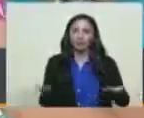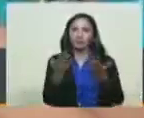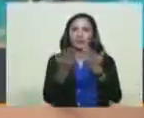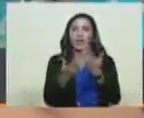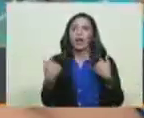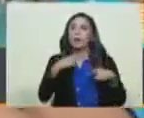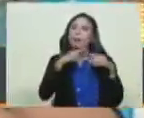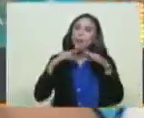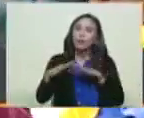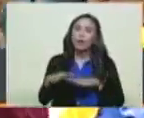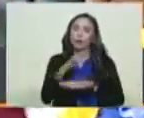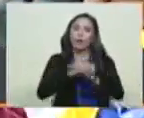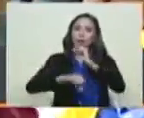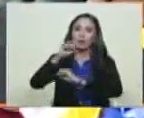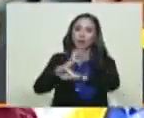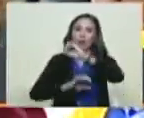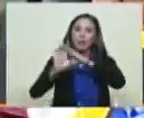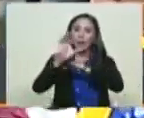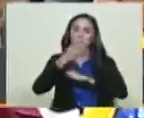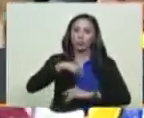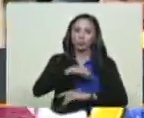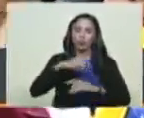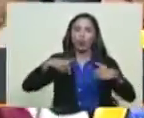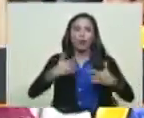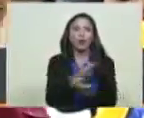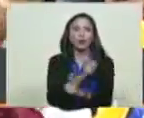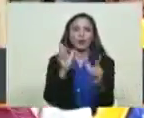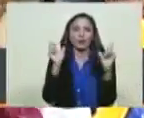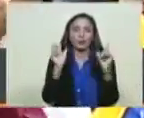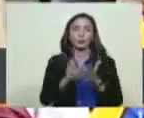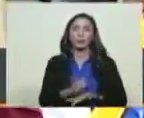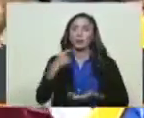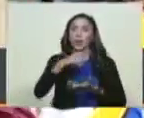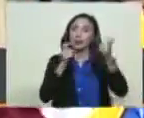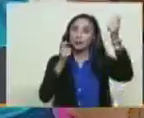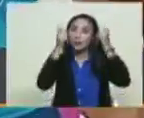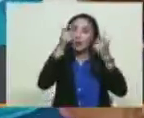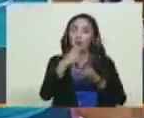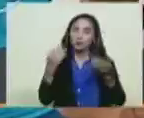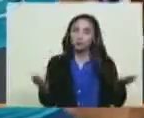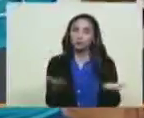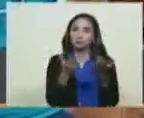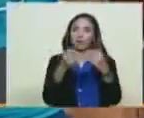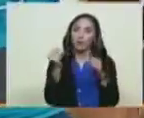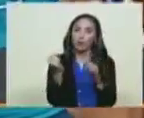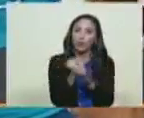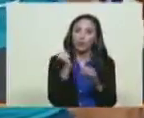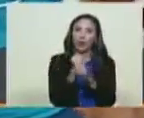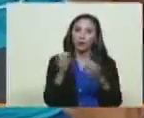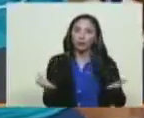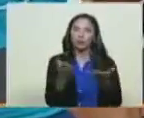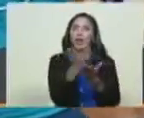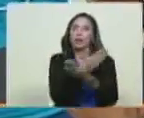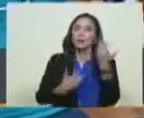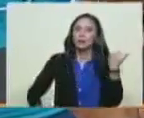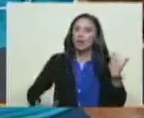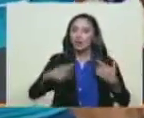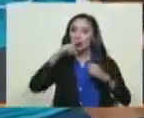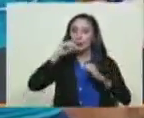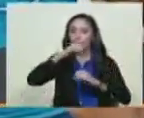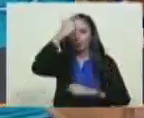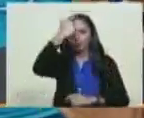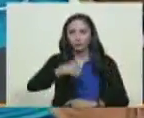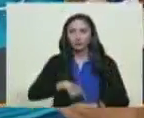su sangre para que hoy nosotros podamos ser libres aquí estamos chávez y te cumplimos y aquí estamos presidentes con mucha dignidad